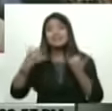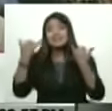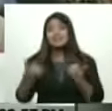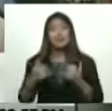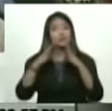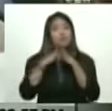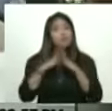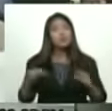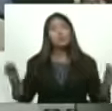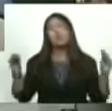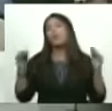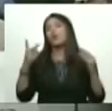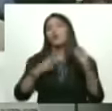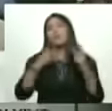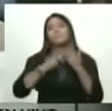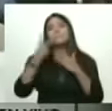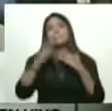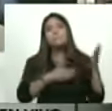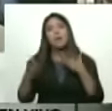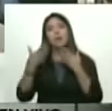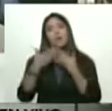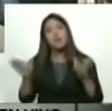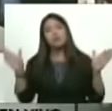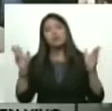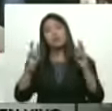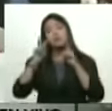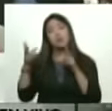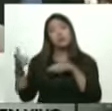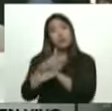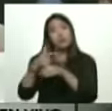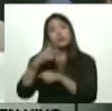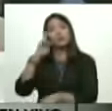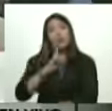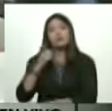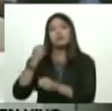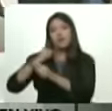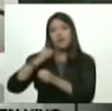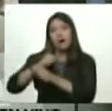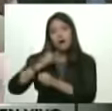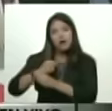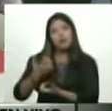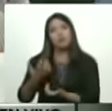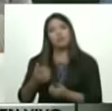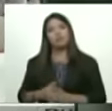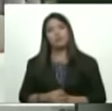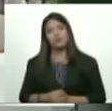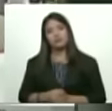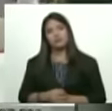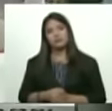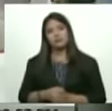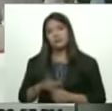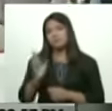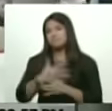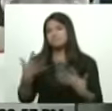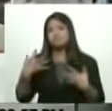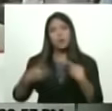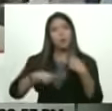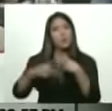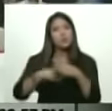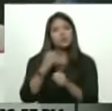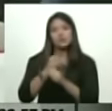los instrumentos de políticas públicas, vemos cómo el gobierno bolivariano está trabajando, está activando la producción,